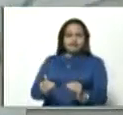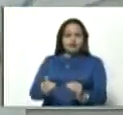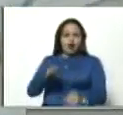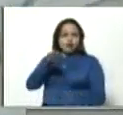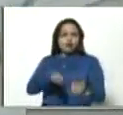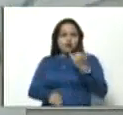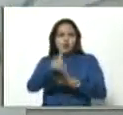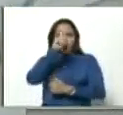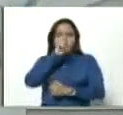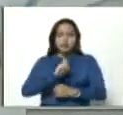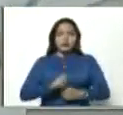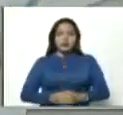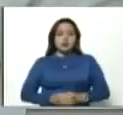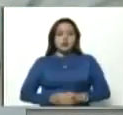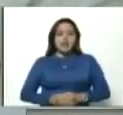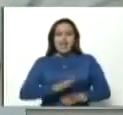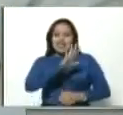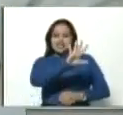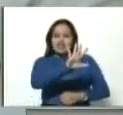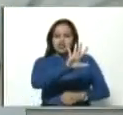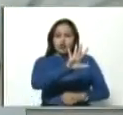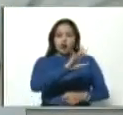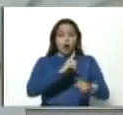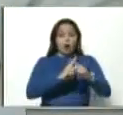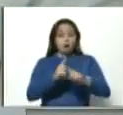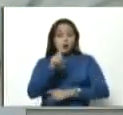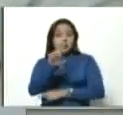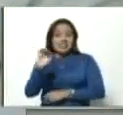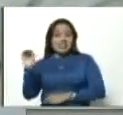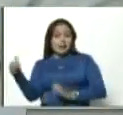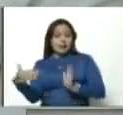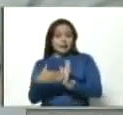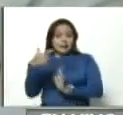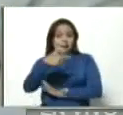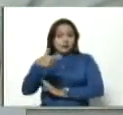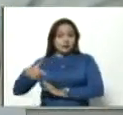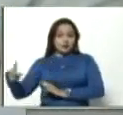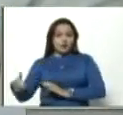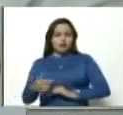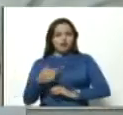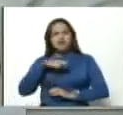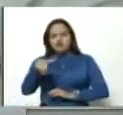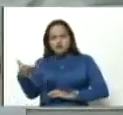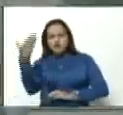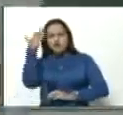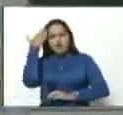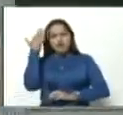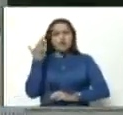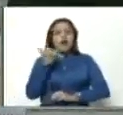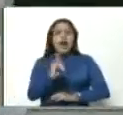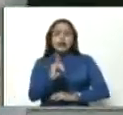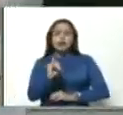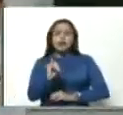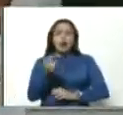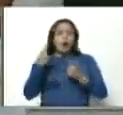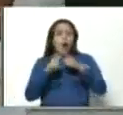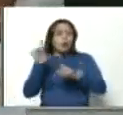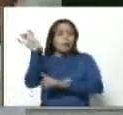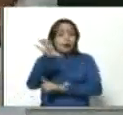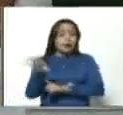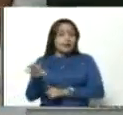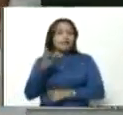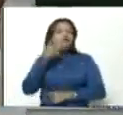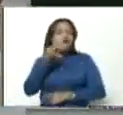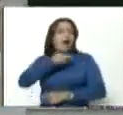último año, 5 casos por cada 100.000 habitantes. Mientras nosotros sabemos la situación que se está viviendo en otros países, donde